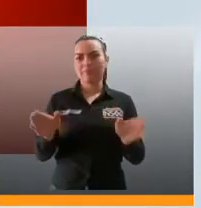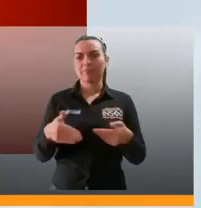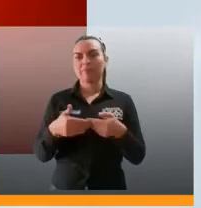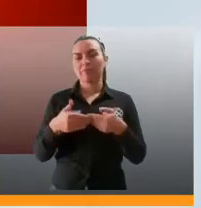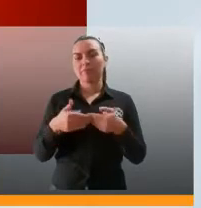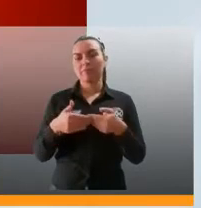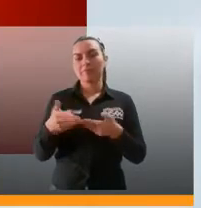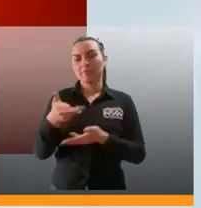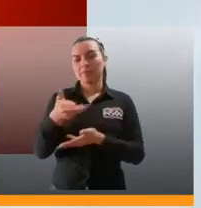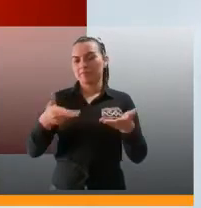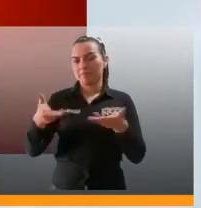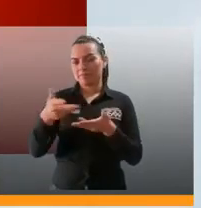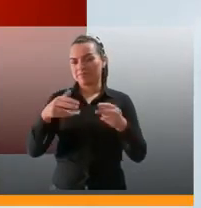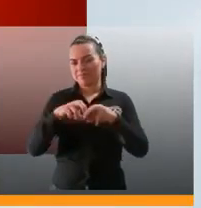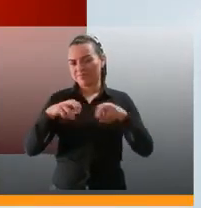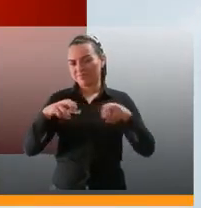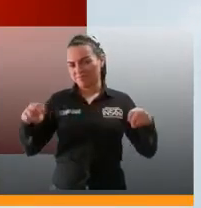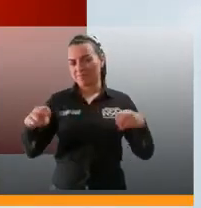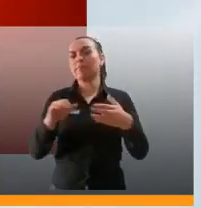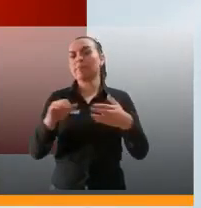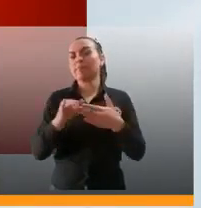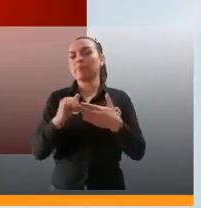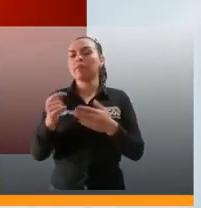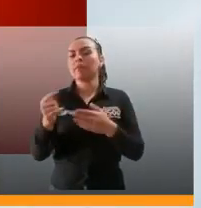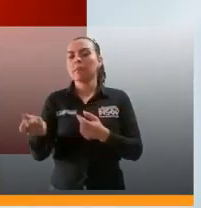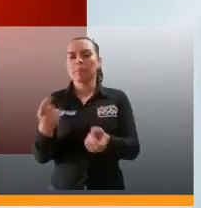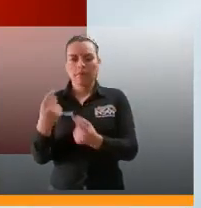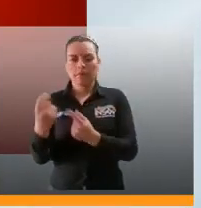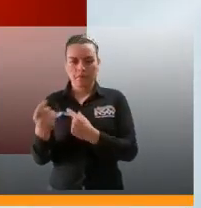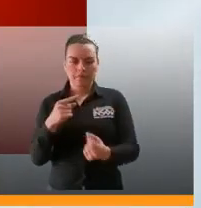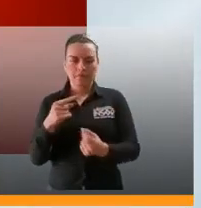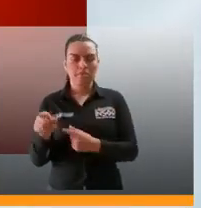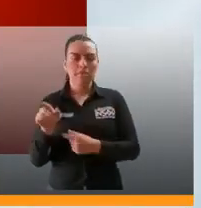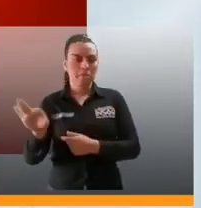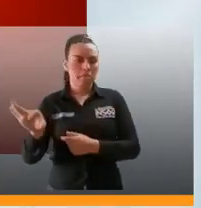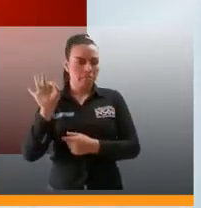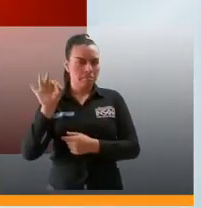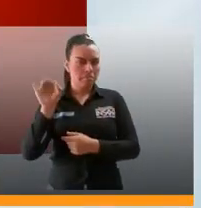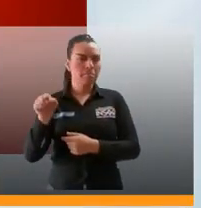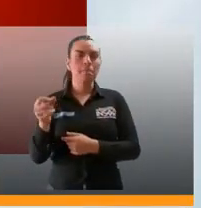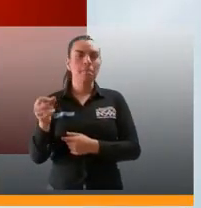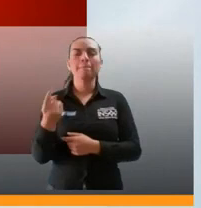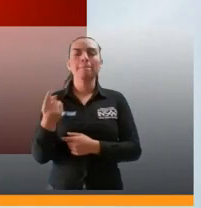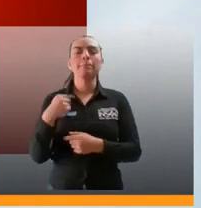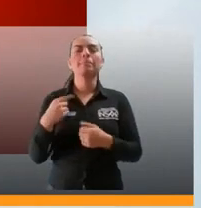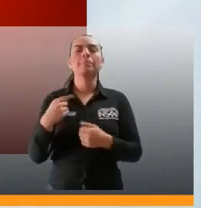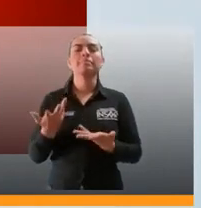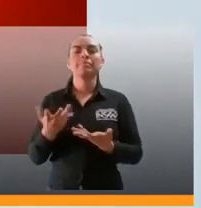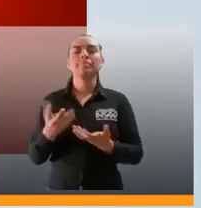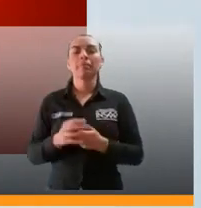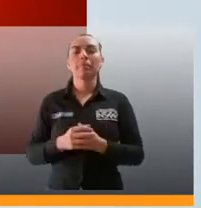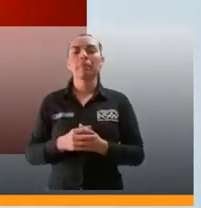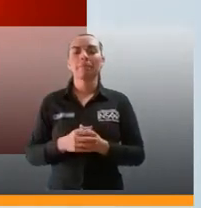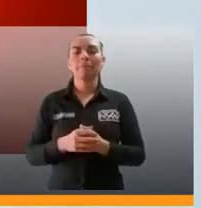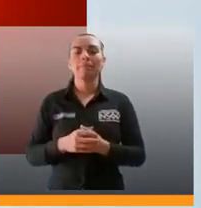a revisar alguna de las preguntas. Por acá tenemos una que nos hacen y es, ¿cómo va a ser la